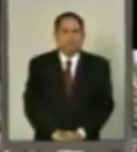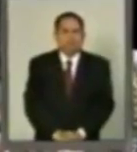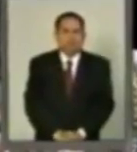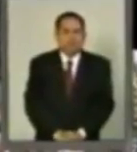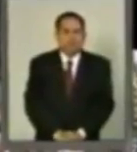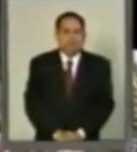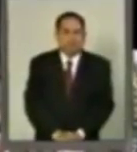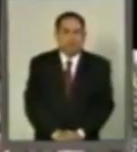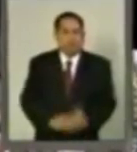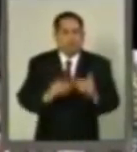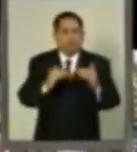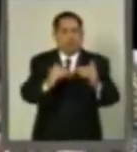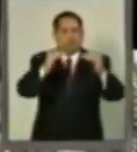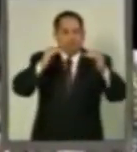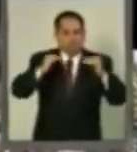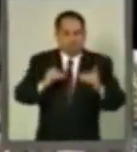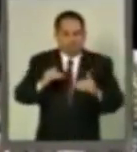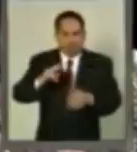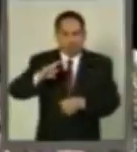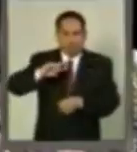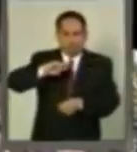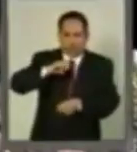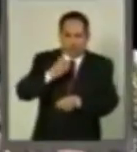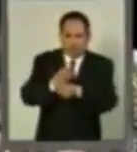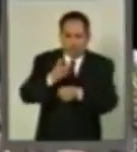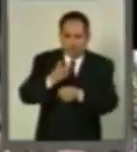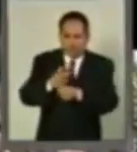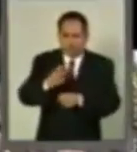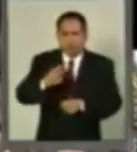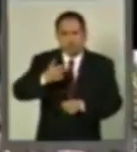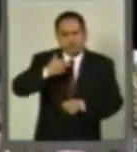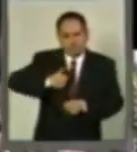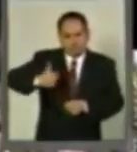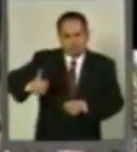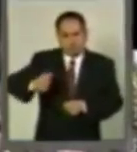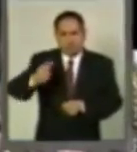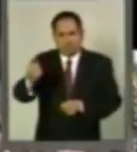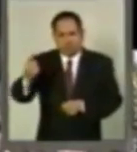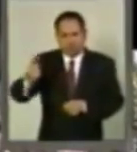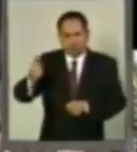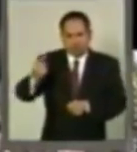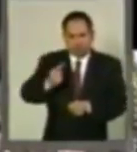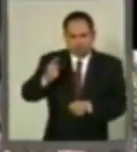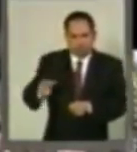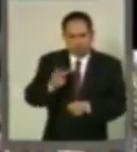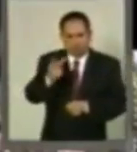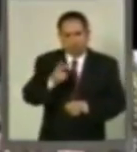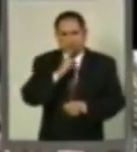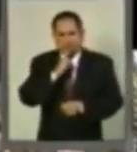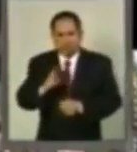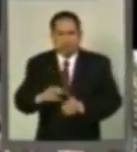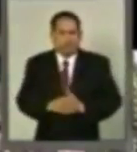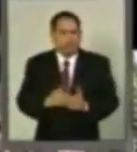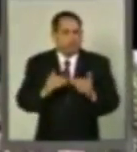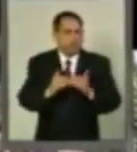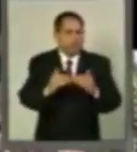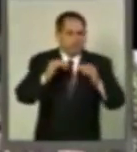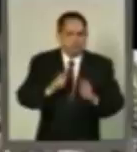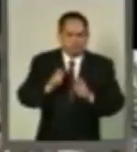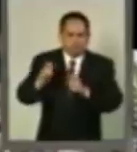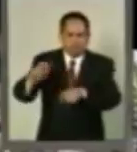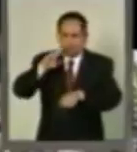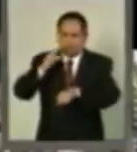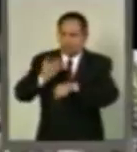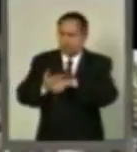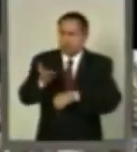Damos ahora paso a la segunda ronda de preguntas y respuestas. Corresponde el uso